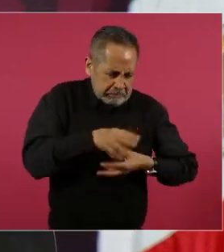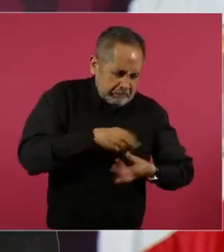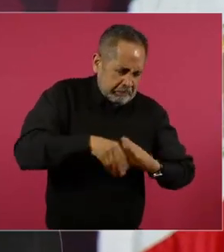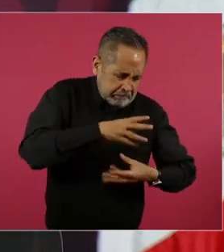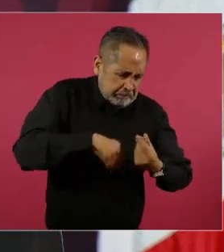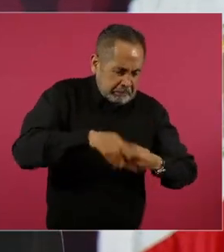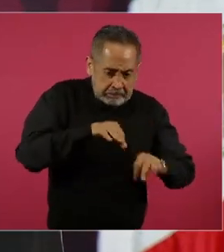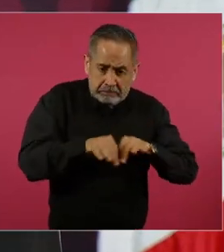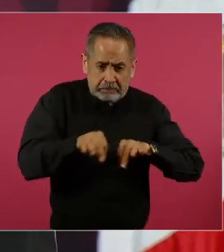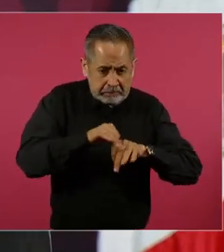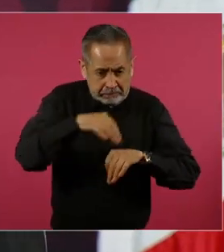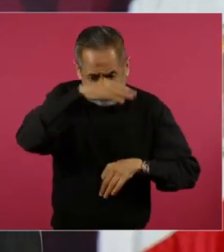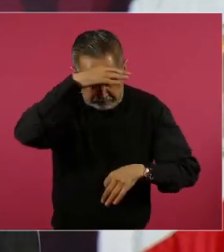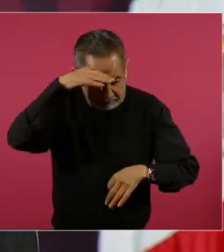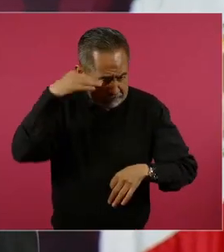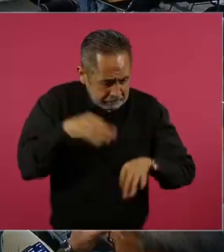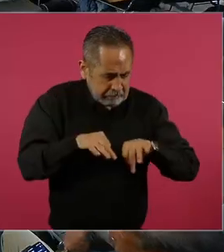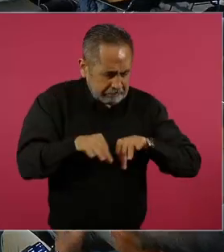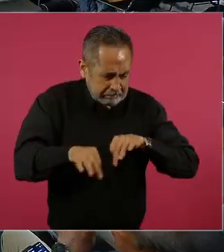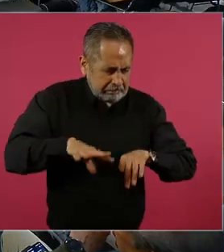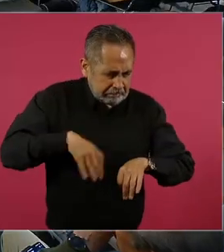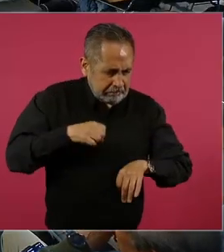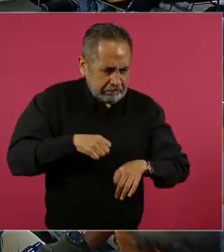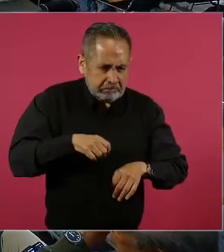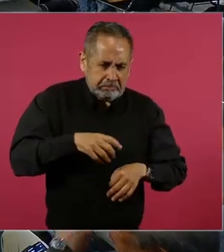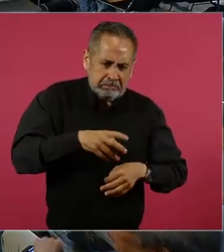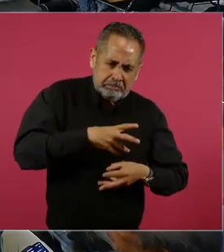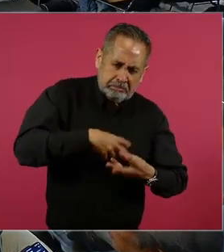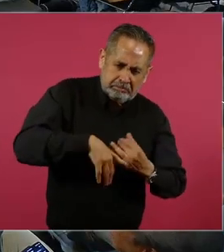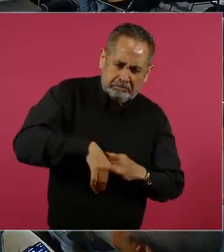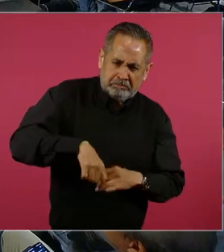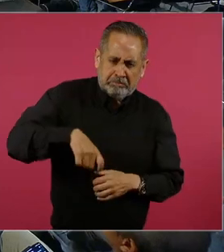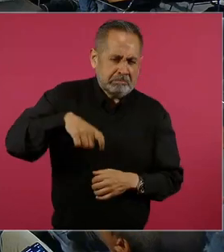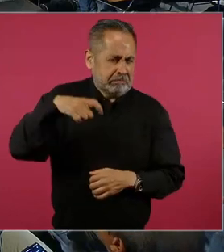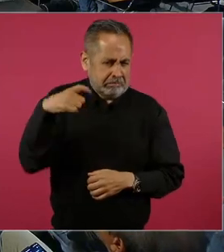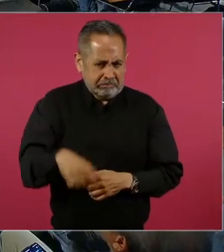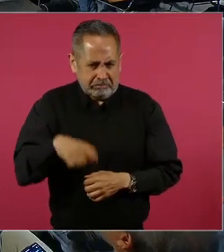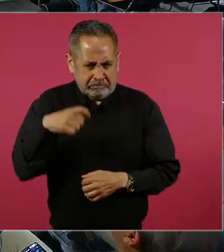con trabajo, con esfuerzo, hicieron